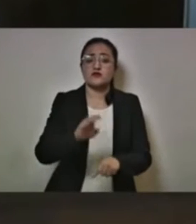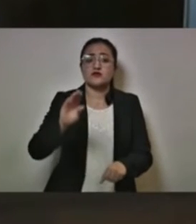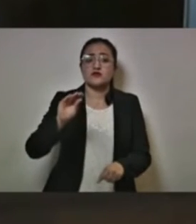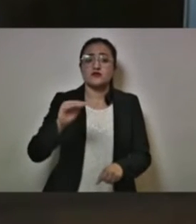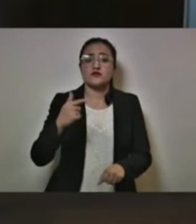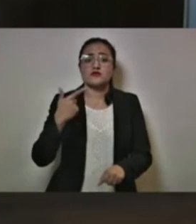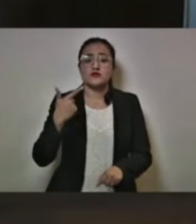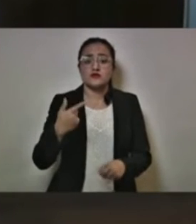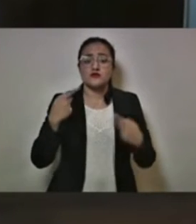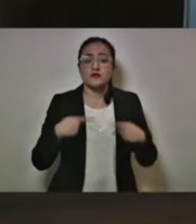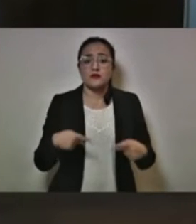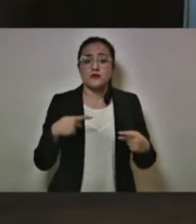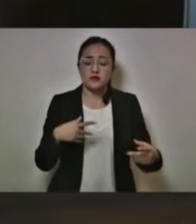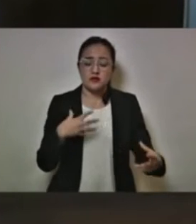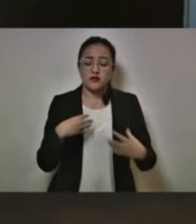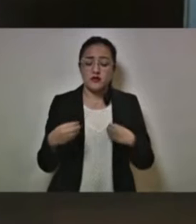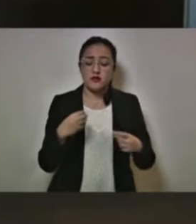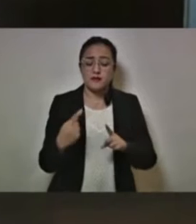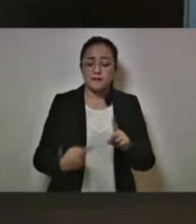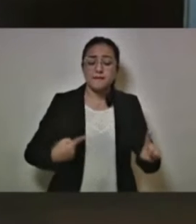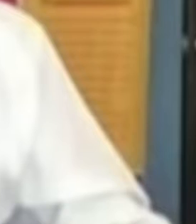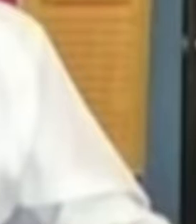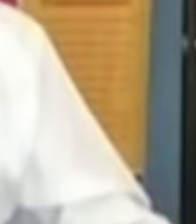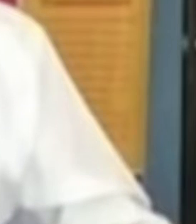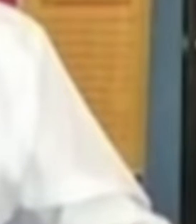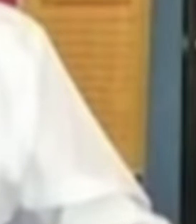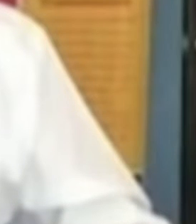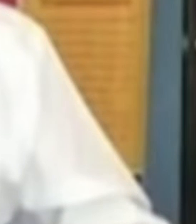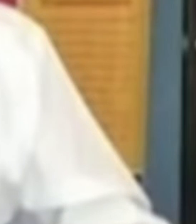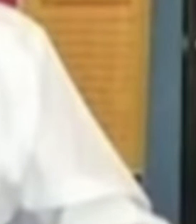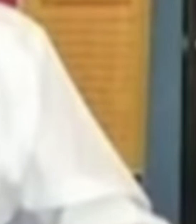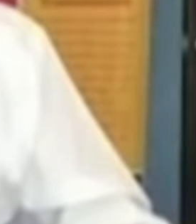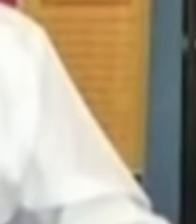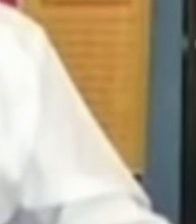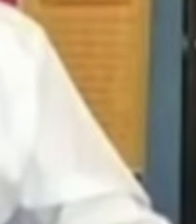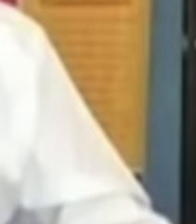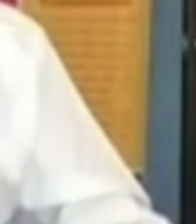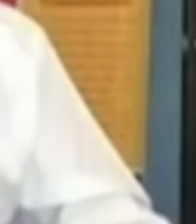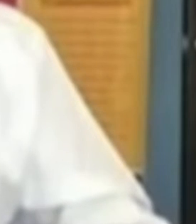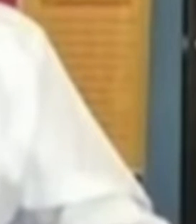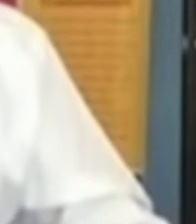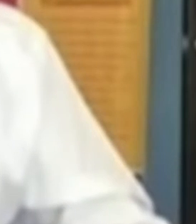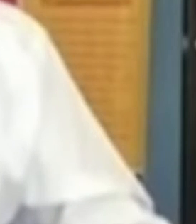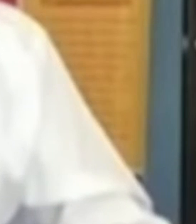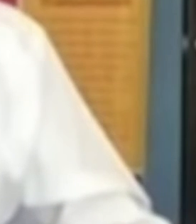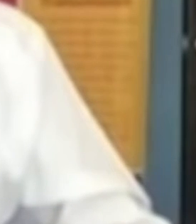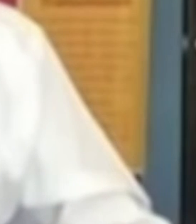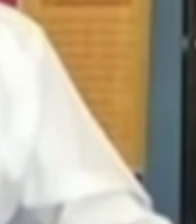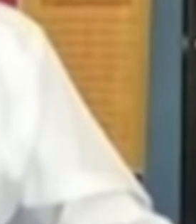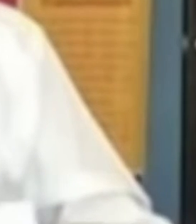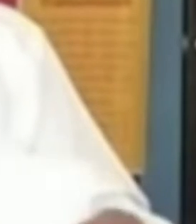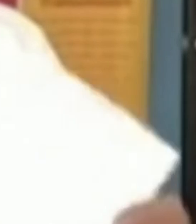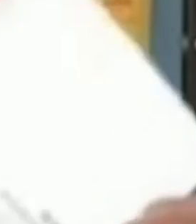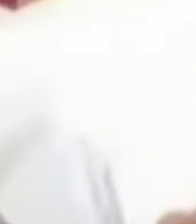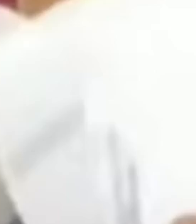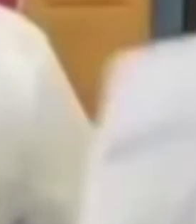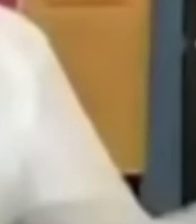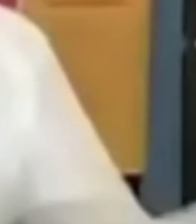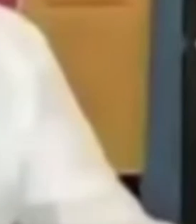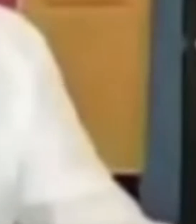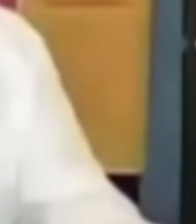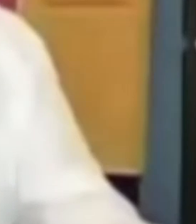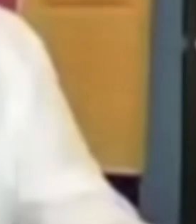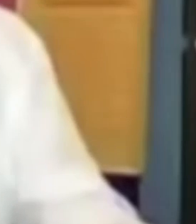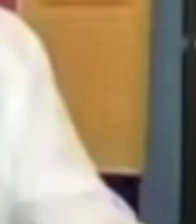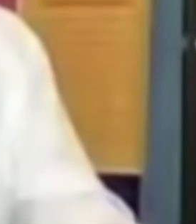14 defunciones más. En videoconferencia señaló que hay 745 casos activos repartidos en 70 municipios, en